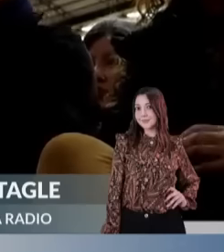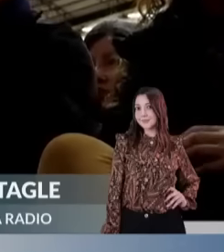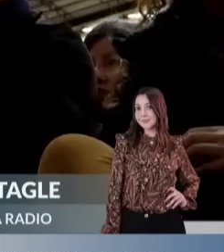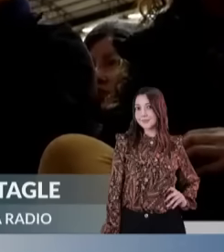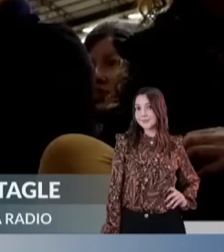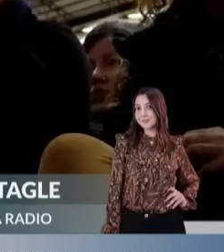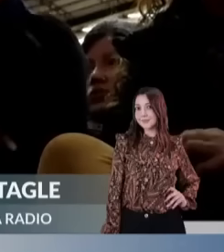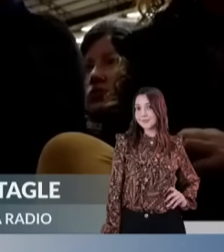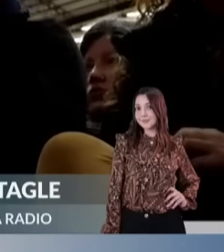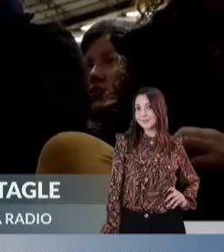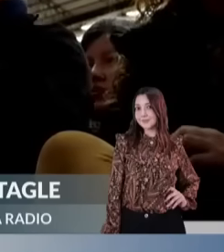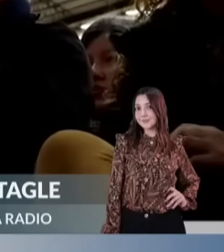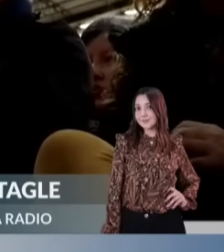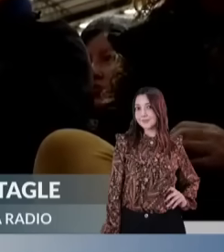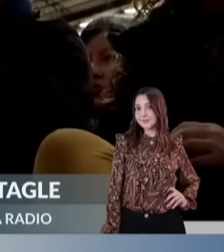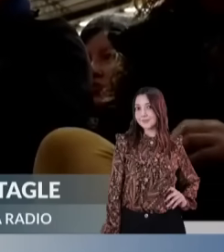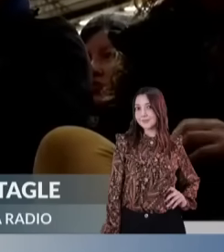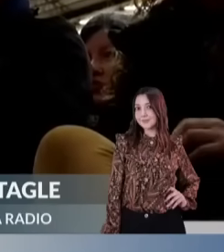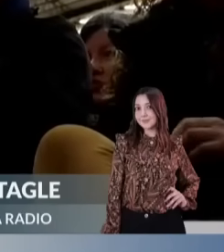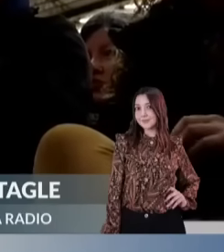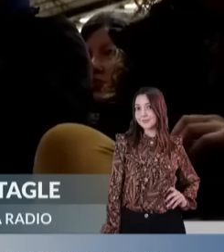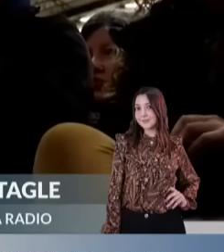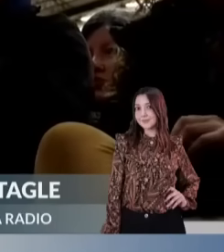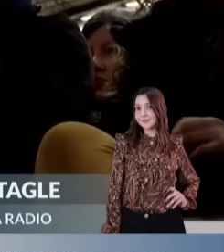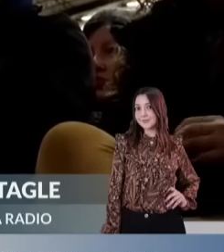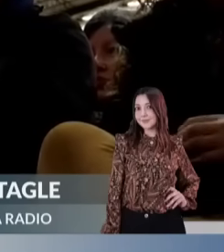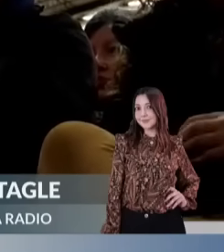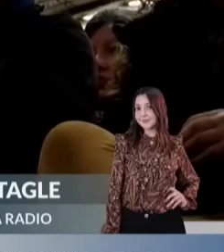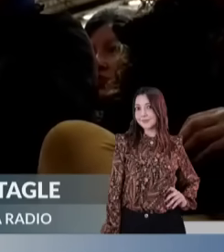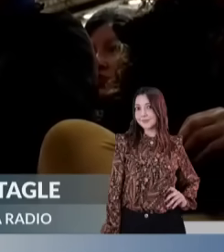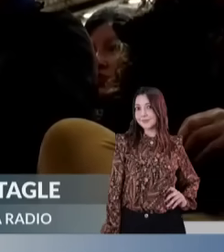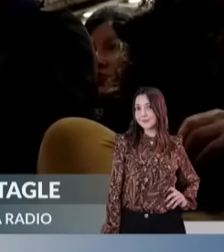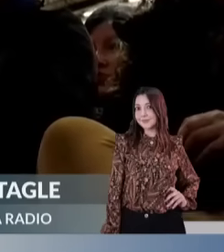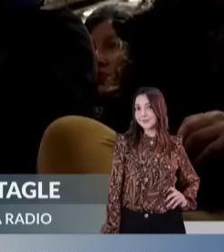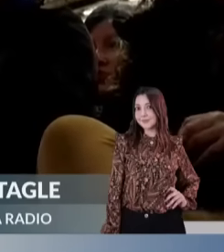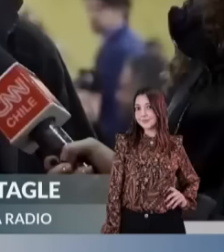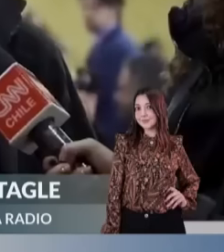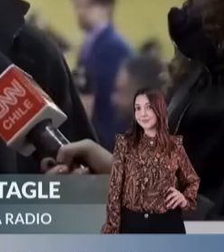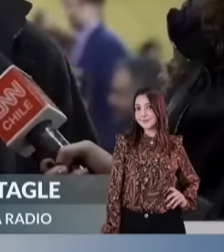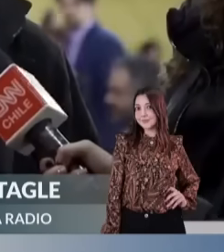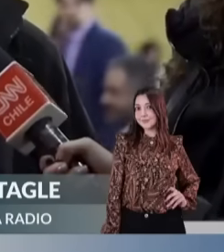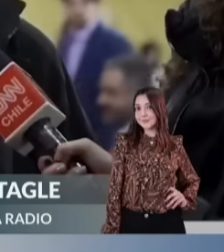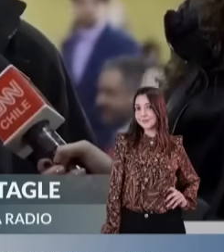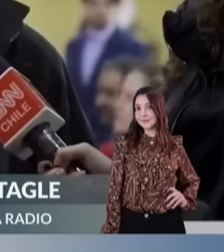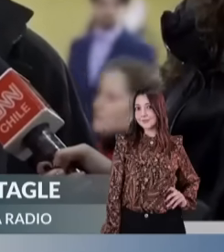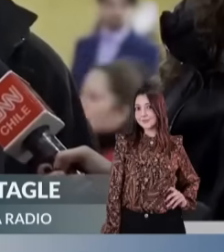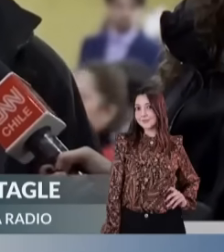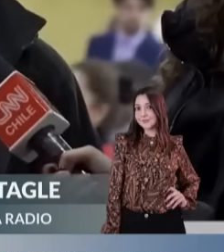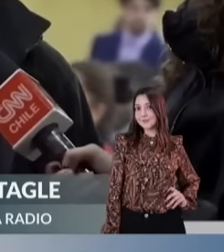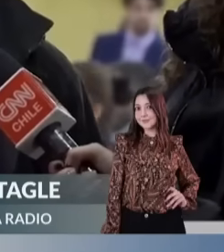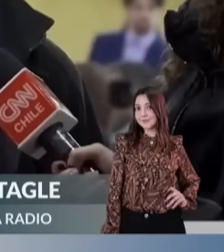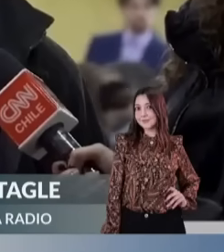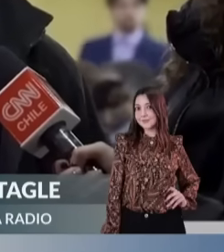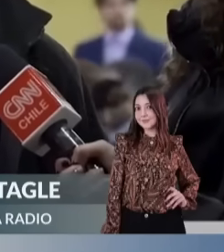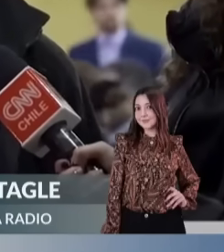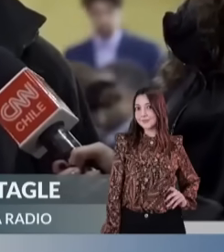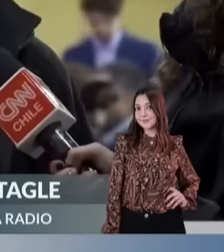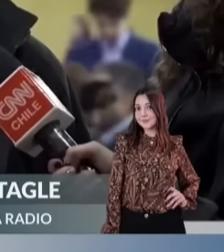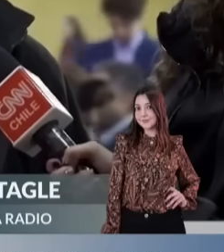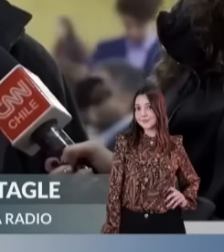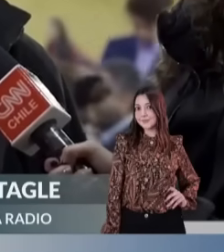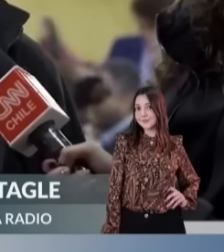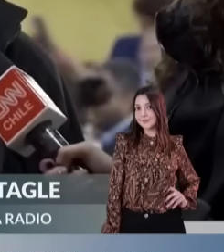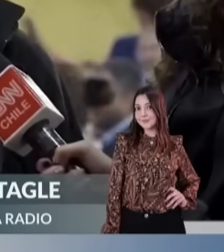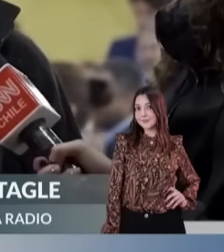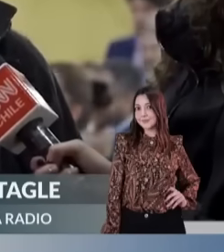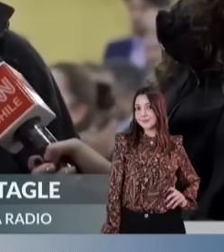en su organización como el Contralor. El Contralor es como un emperador romano, el dedo para arriba, dedo para abajo. O sea, eso es. Así el